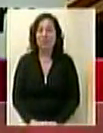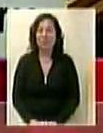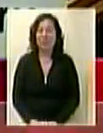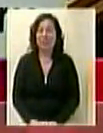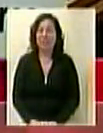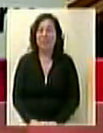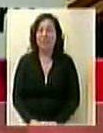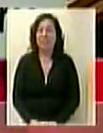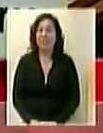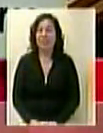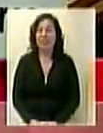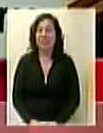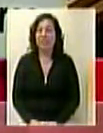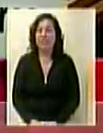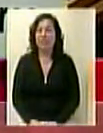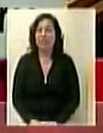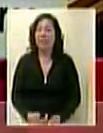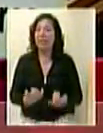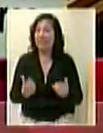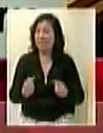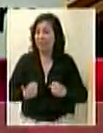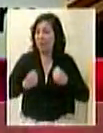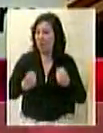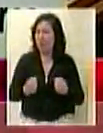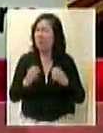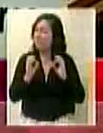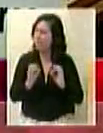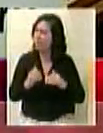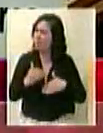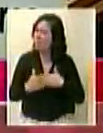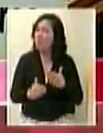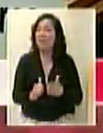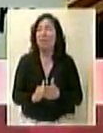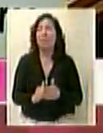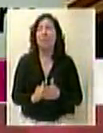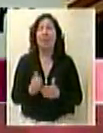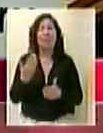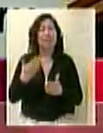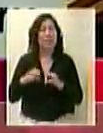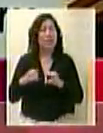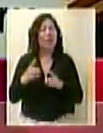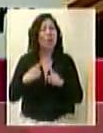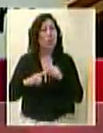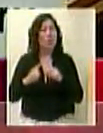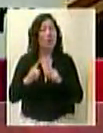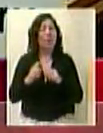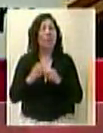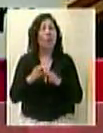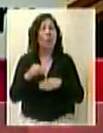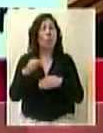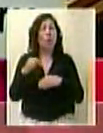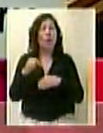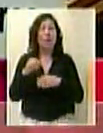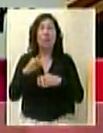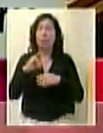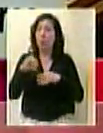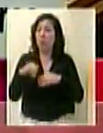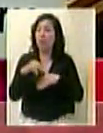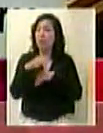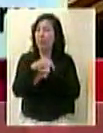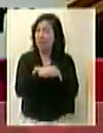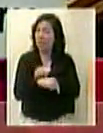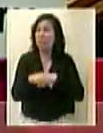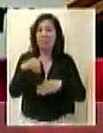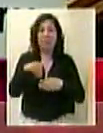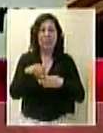Como les seguía diciendo, queridos amigos, esta lucha ha sido constante. Hace unos días, gracias al Jurado Nacional de Elecciones, también dimos